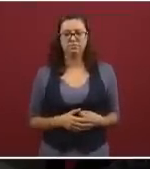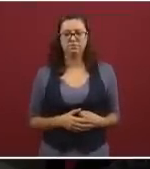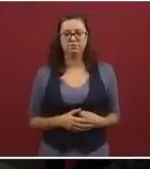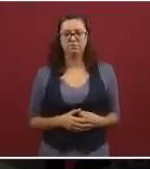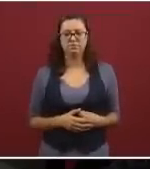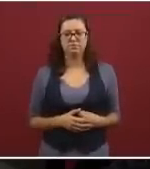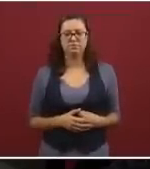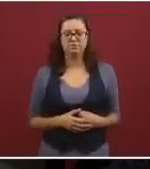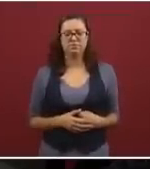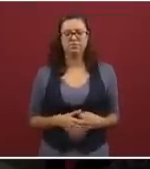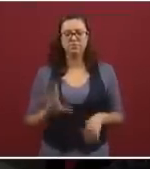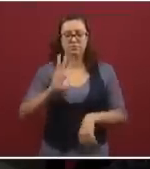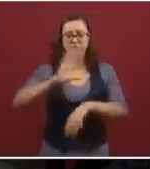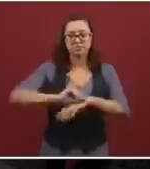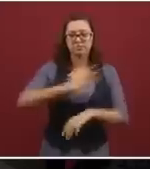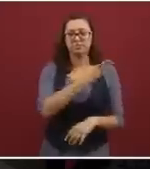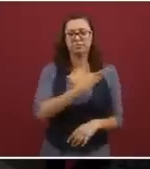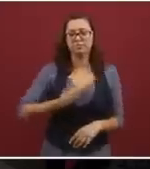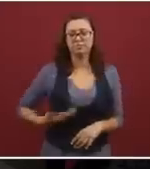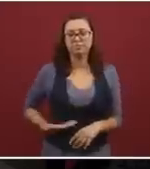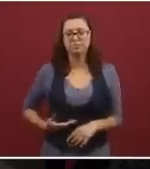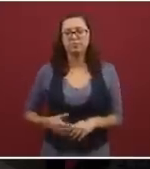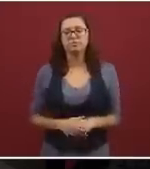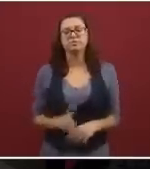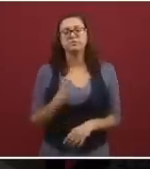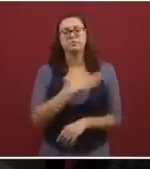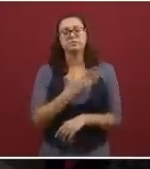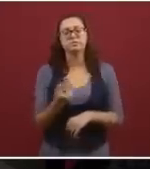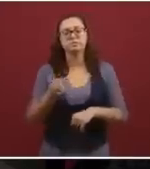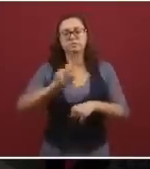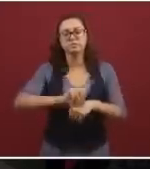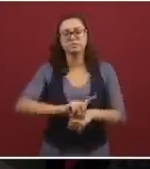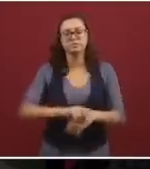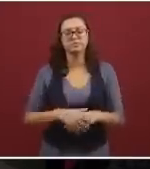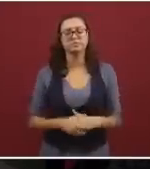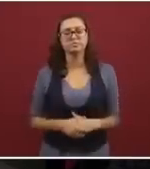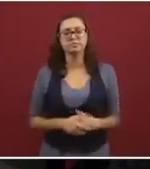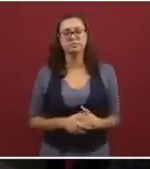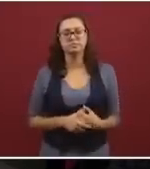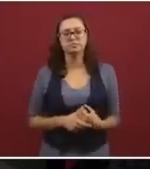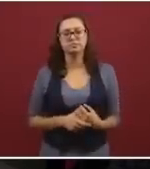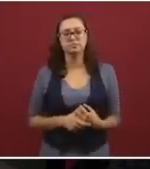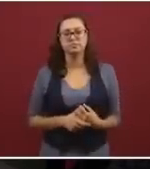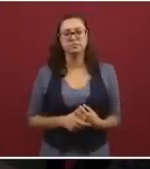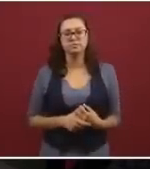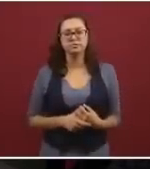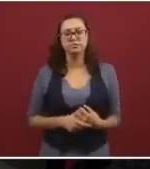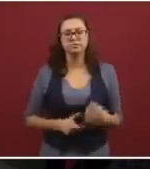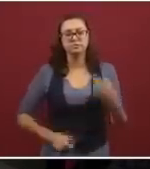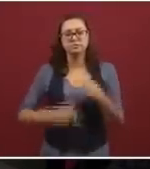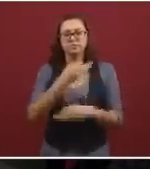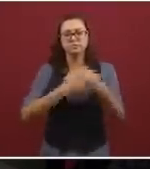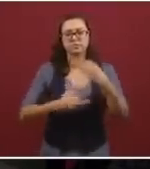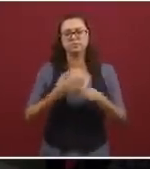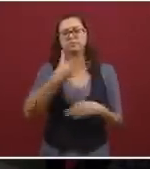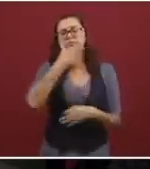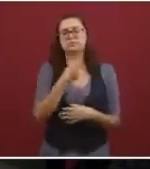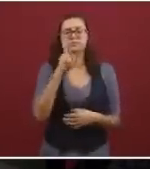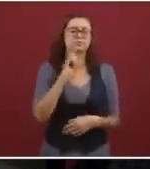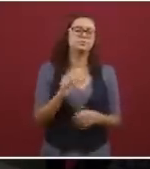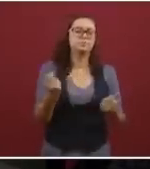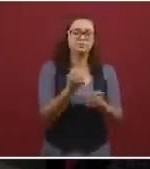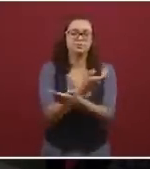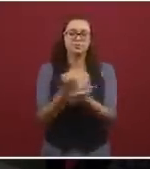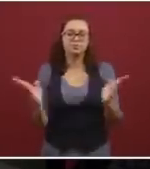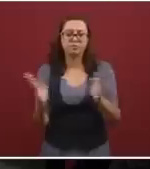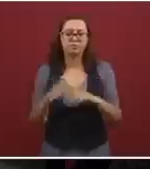Con su permiso, señor presidente, muy buenos días a todas y a todos. En relación a las